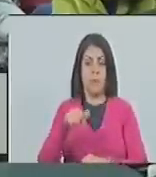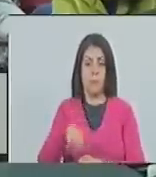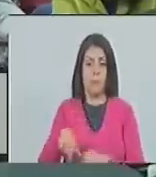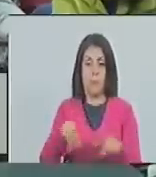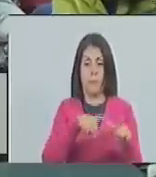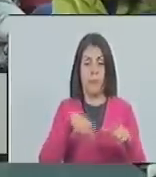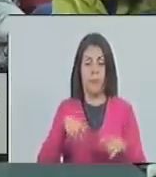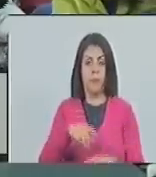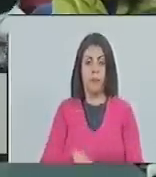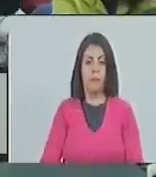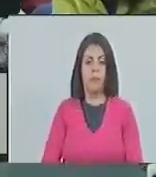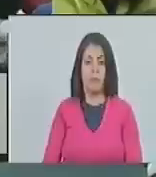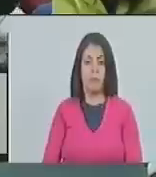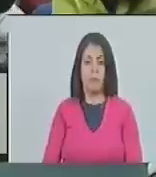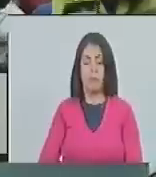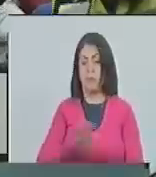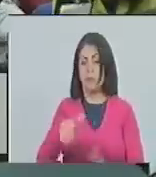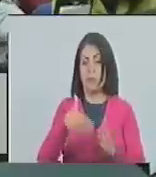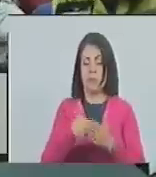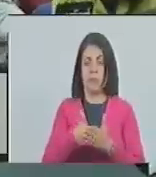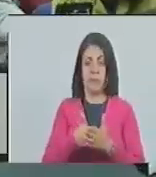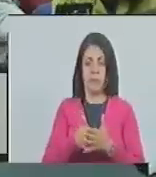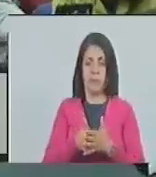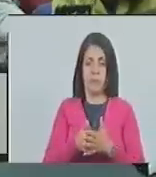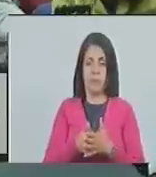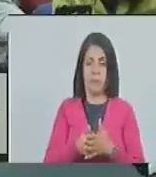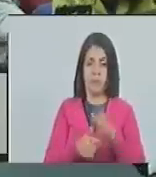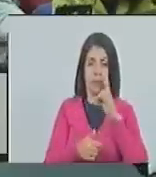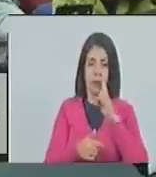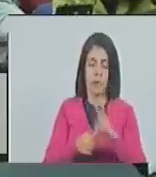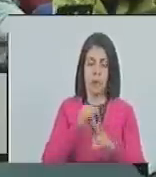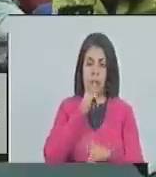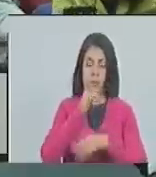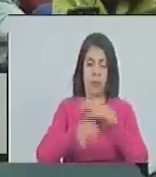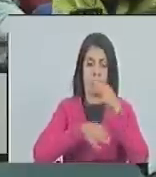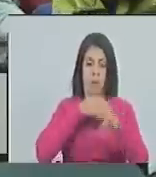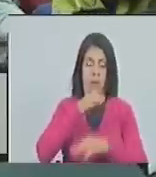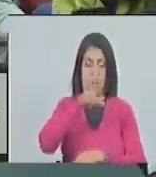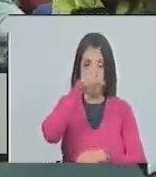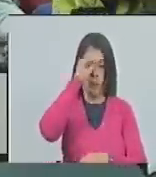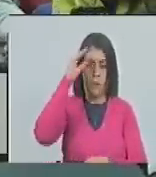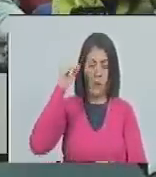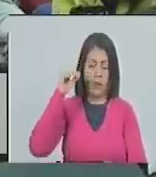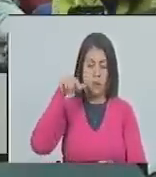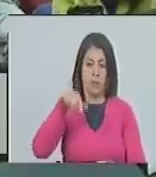el poder. Con todo esto, viendo las declaraciones de Trump